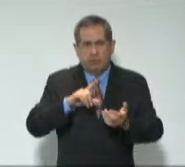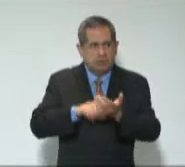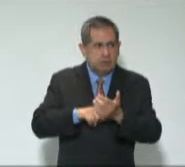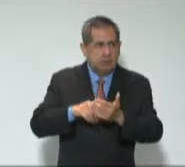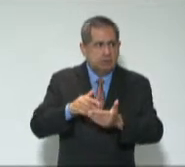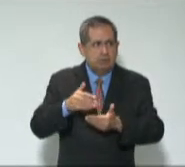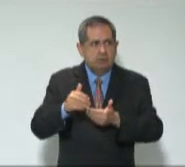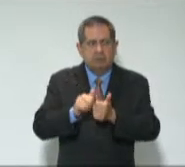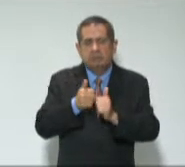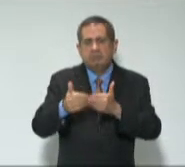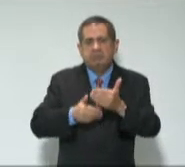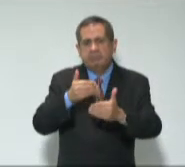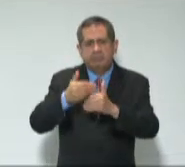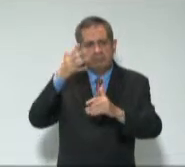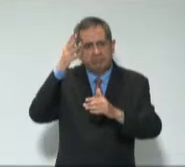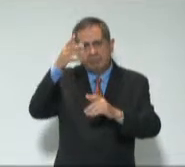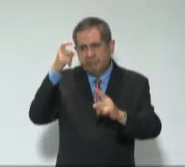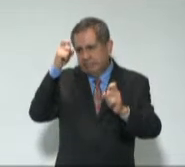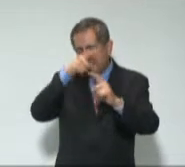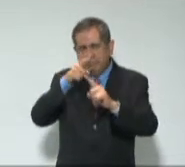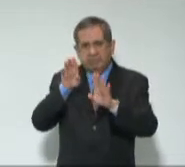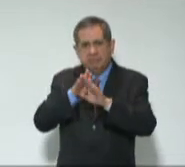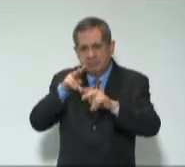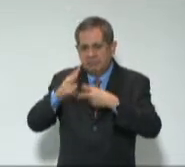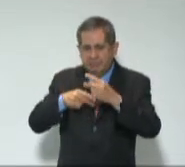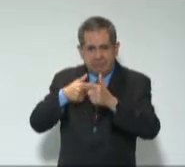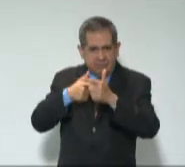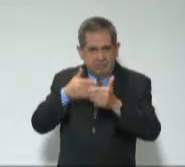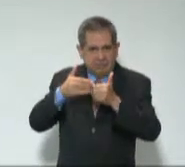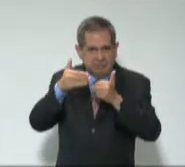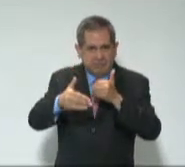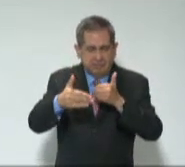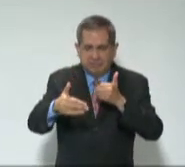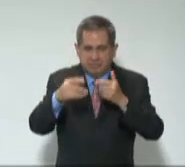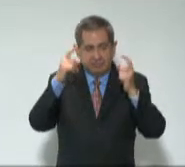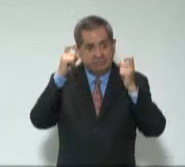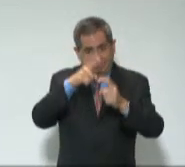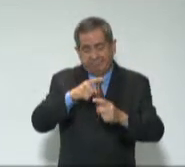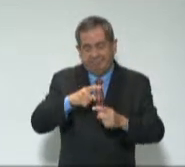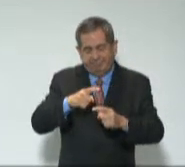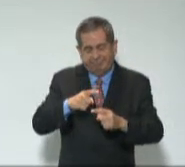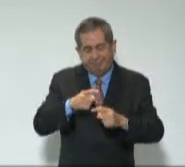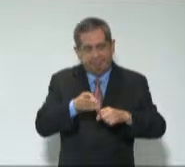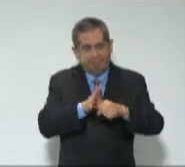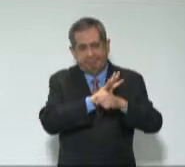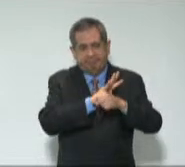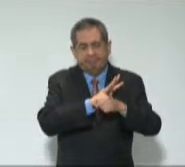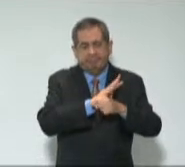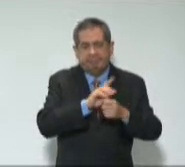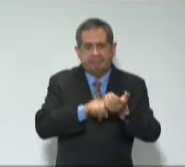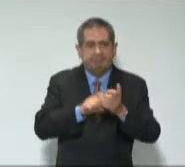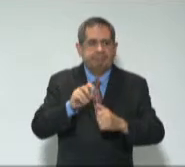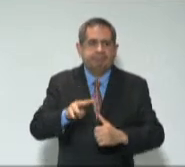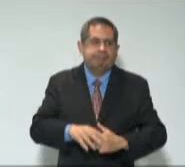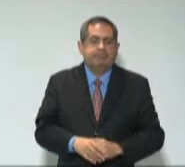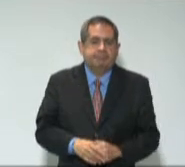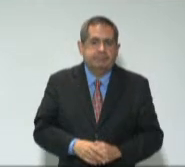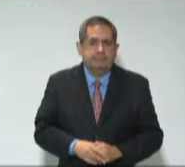hacia adelante para una respuesta continuada a al al reto que va a significar el covid el